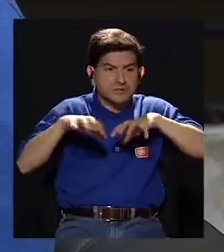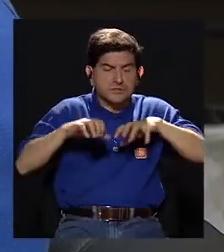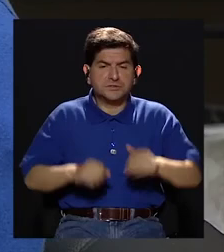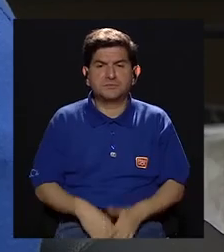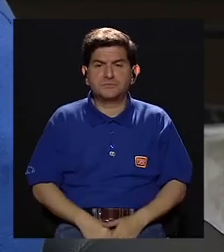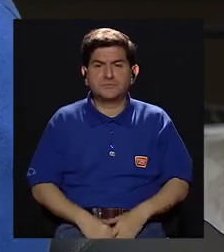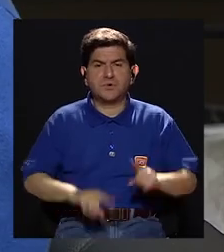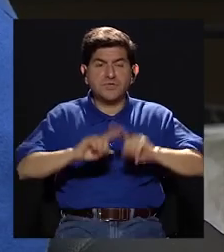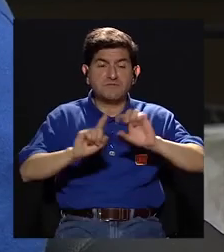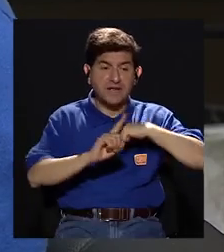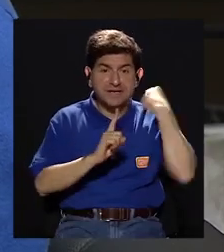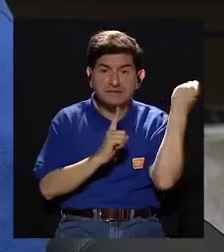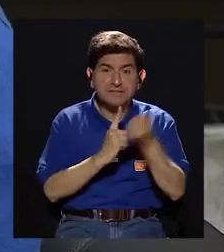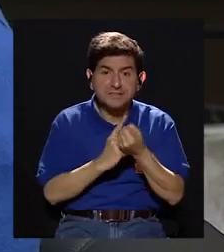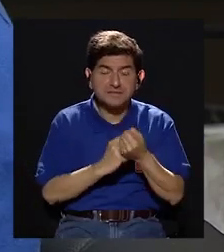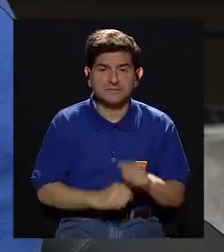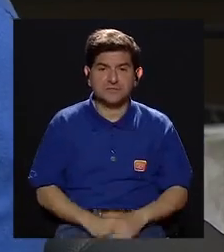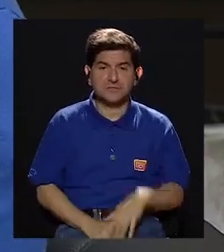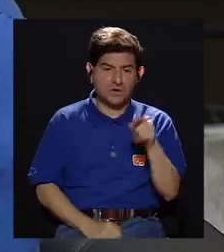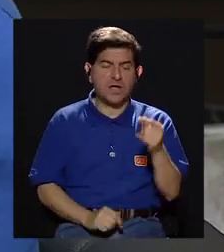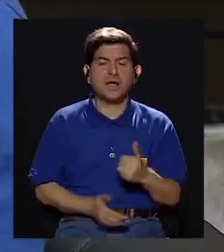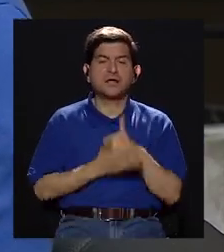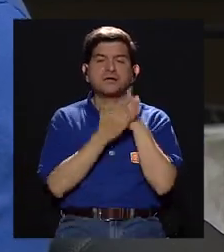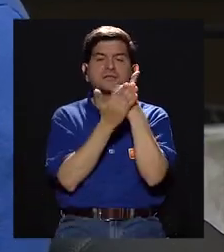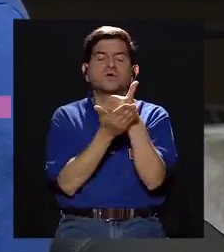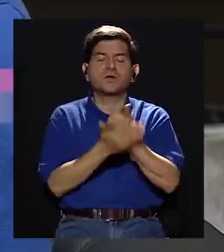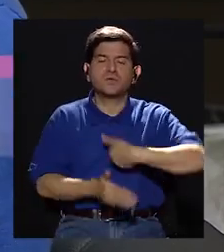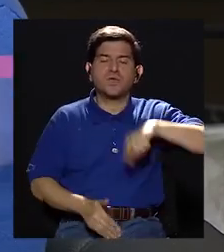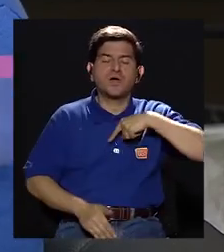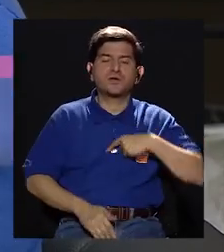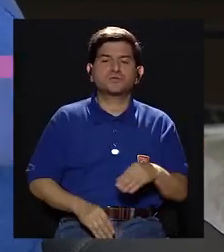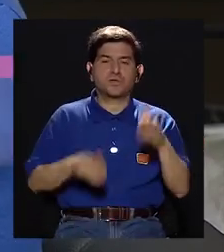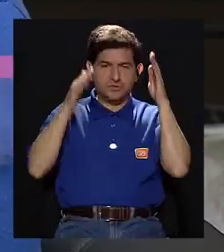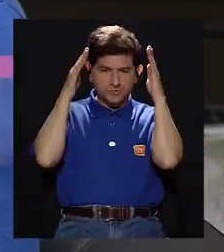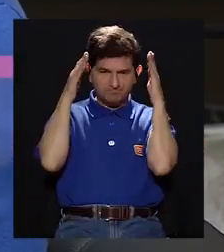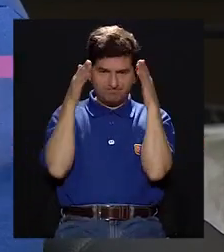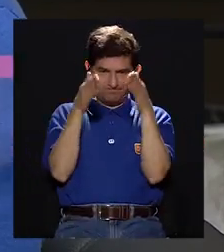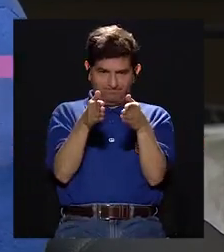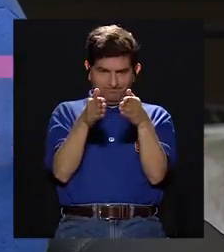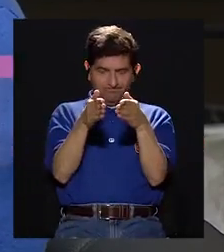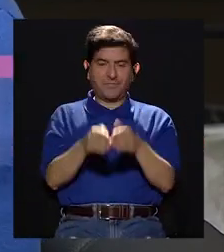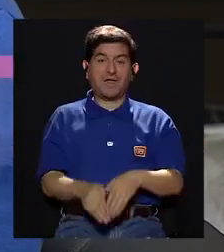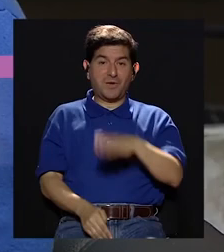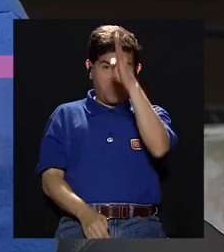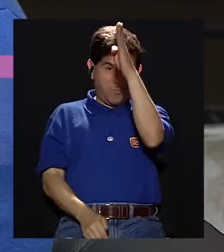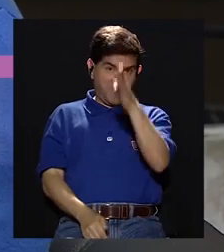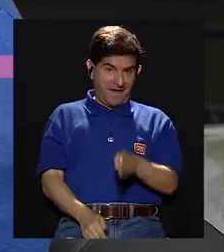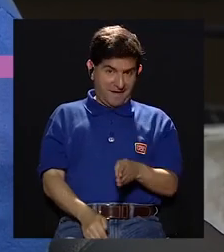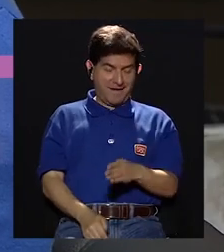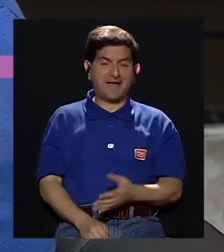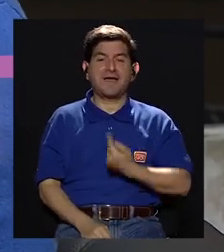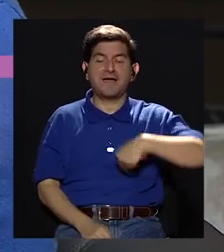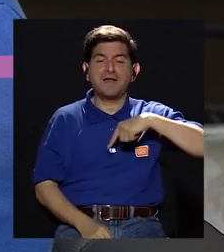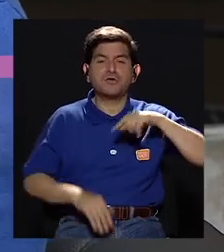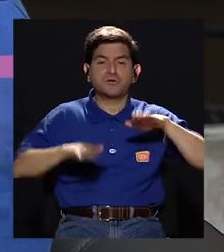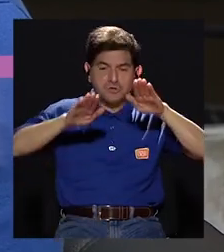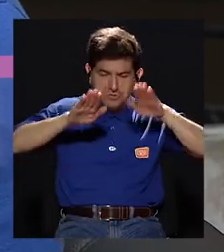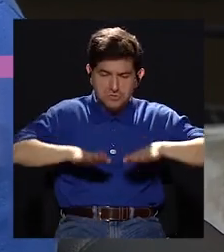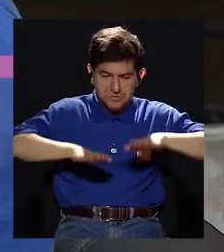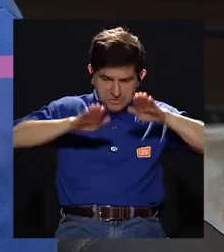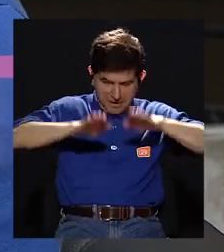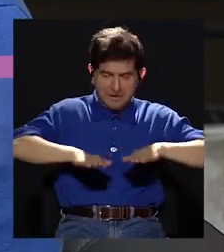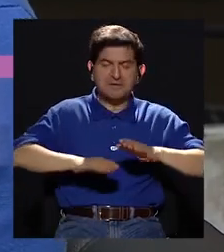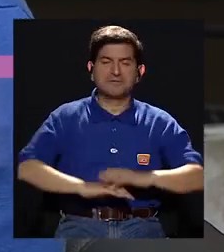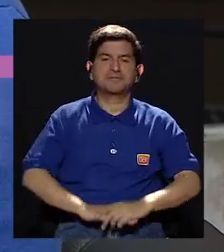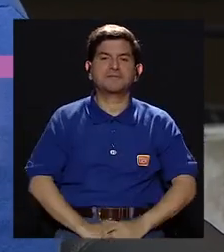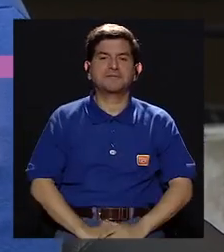alterados por lo que sea que nos esté pasando. Entonces, esto lo que nos va a ayudar es estar como más centrados, digamos, como en eje. Entonces, vamos a estar